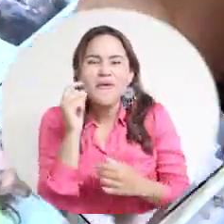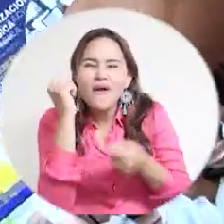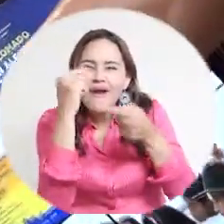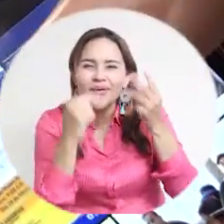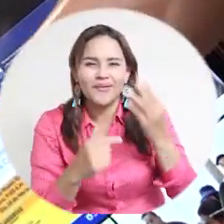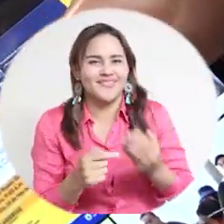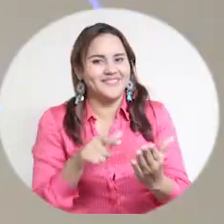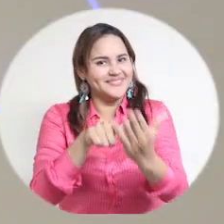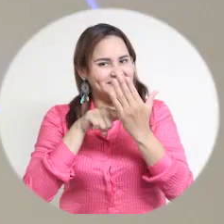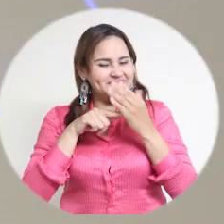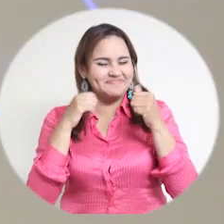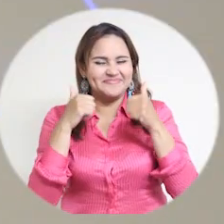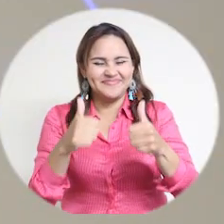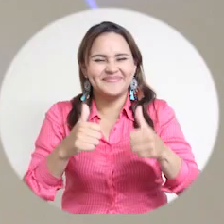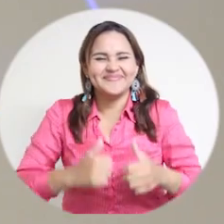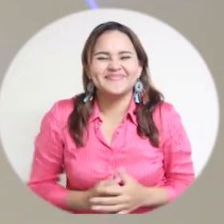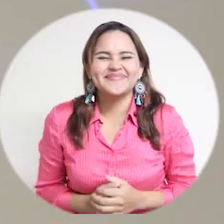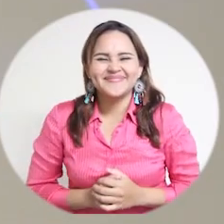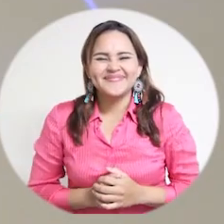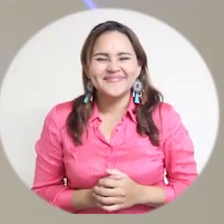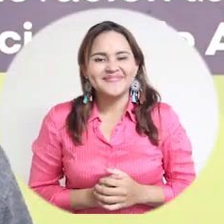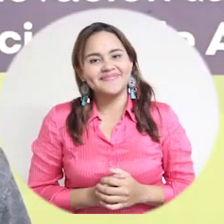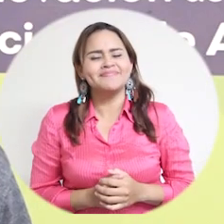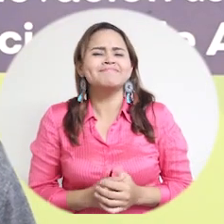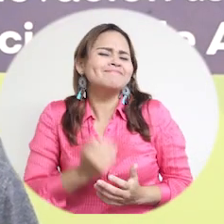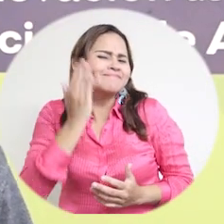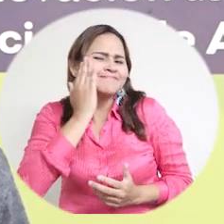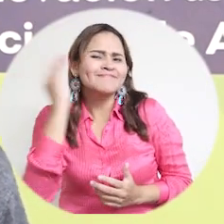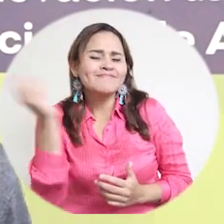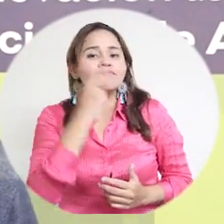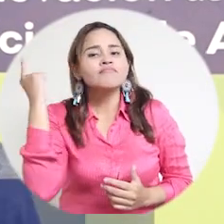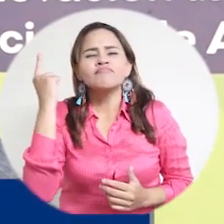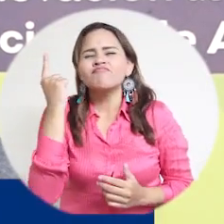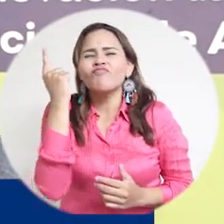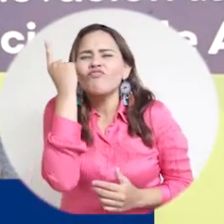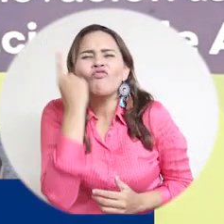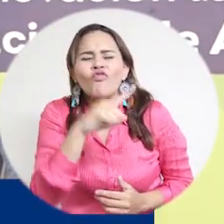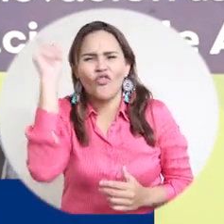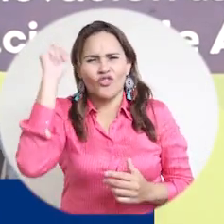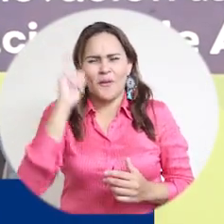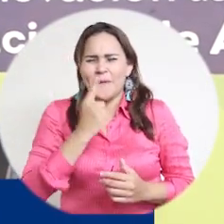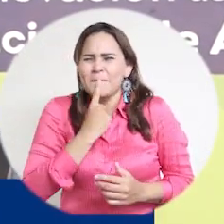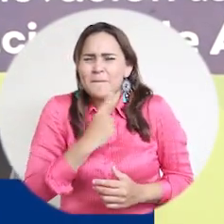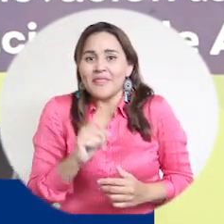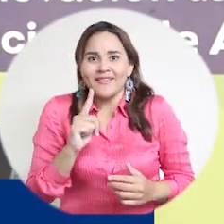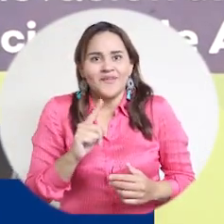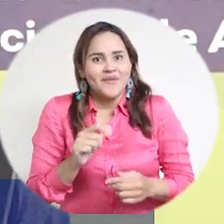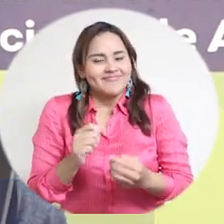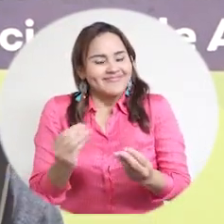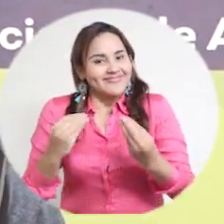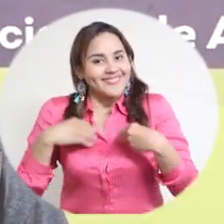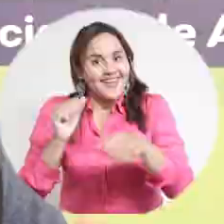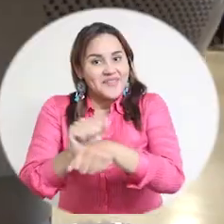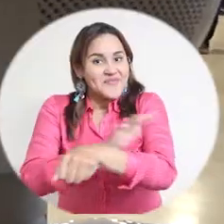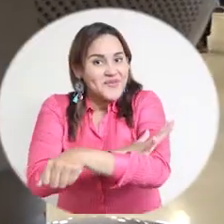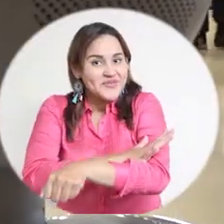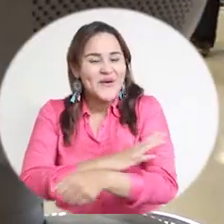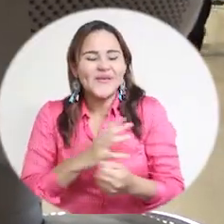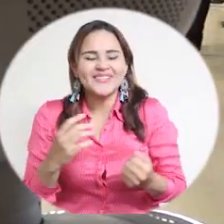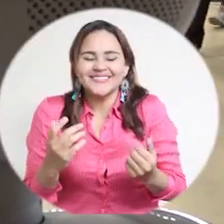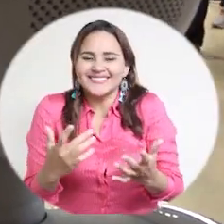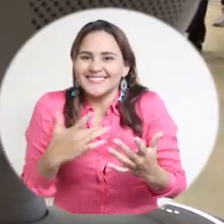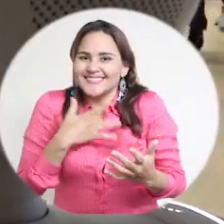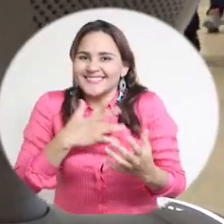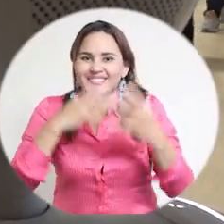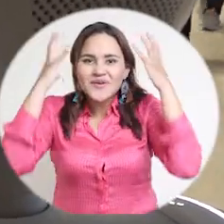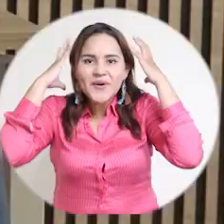Me facilita mucho la vida como estudiante. Cuando nosotros vemos algo diferente, nos llena de emoción, y la emoción en esa parte en el